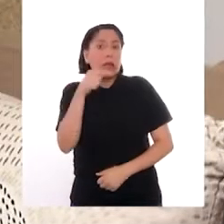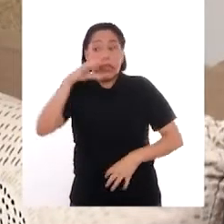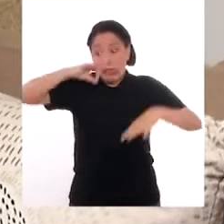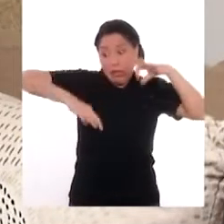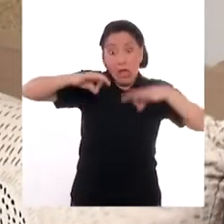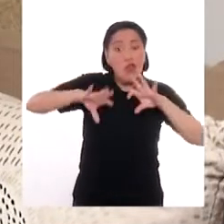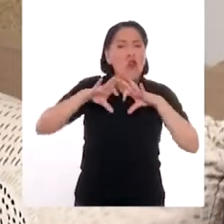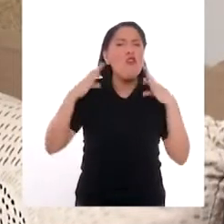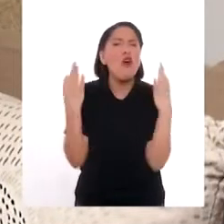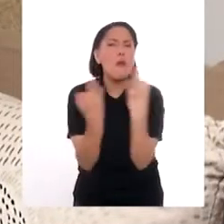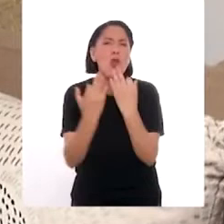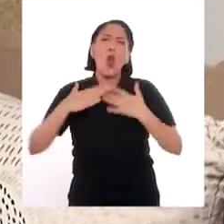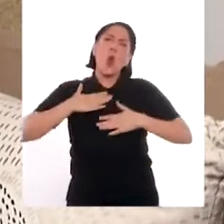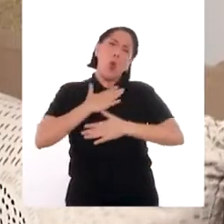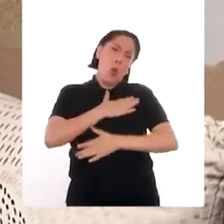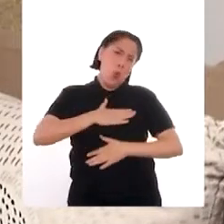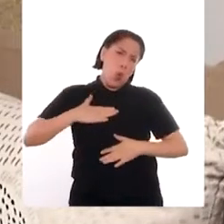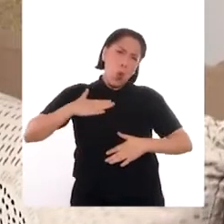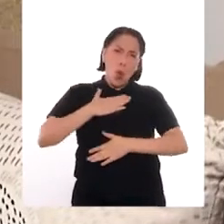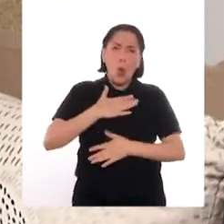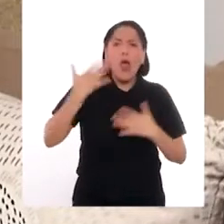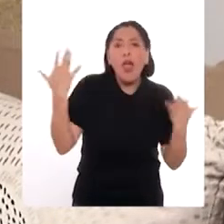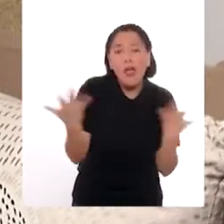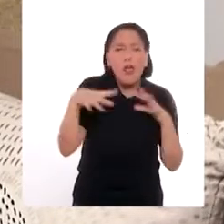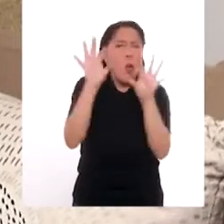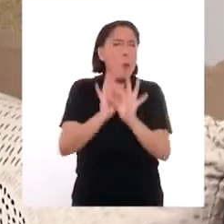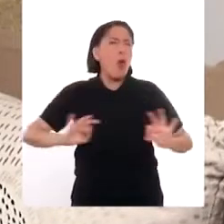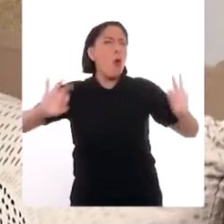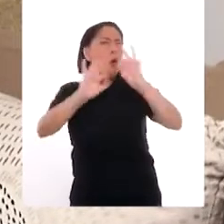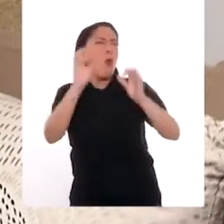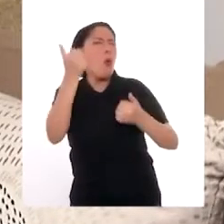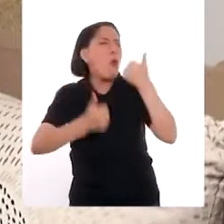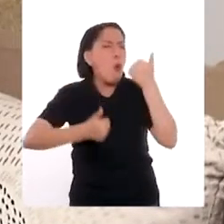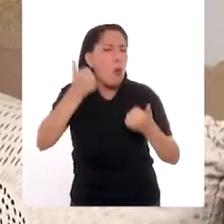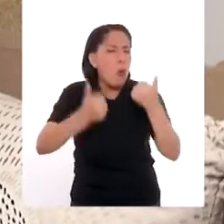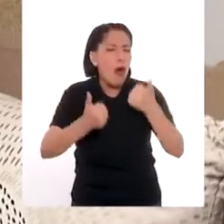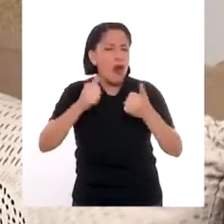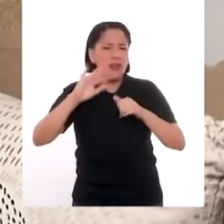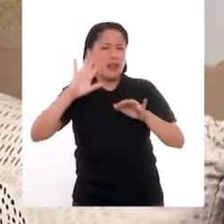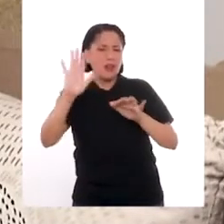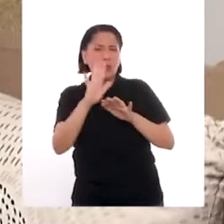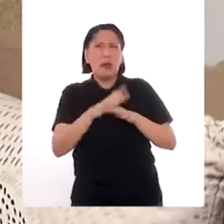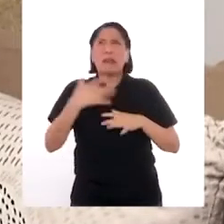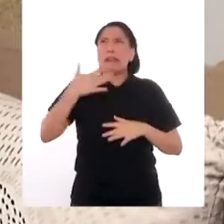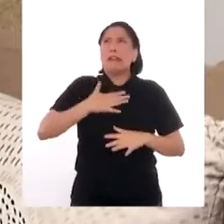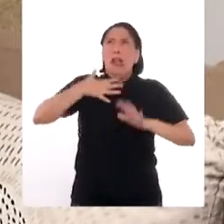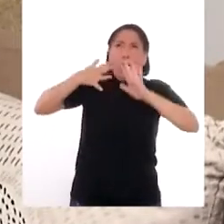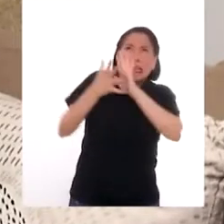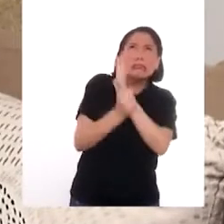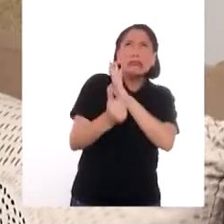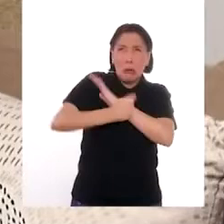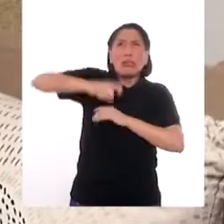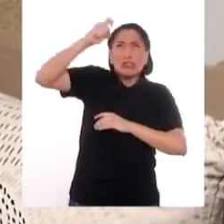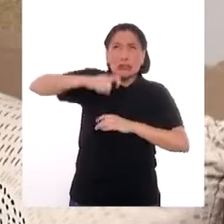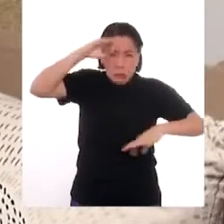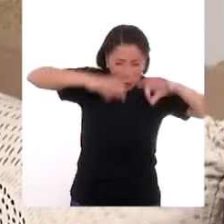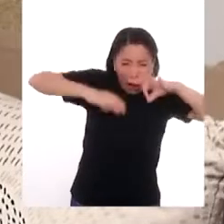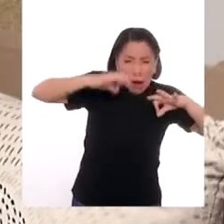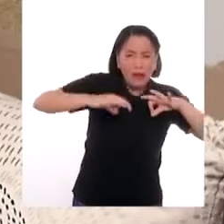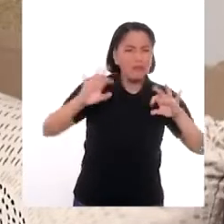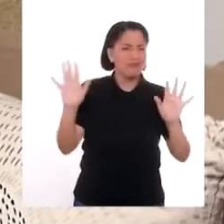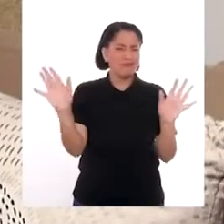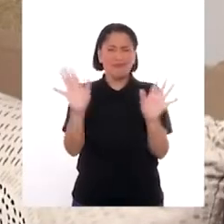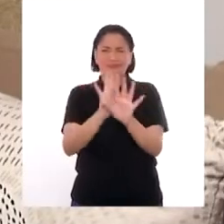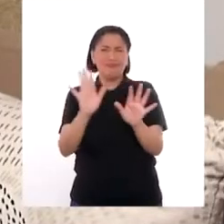Hacer teatro en familia es muy divertido. Y lo más importante es quitarnos la idea de que hay que ser expertos para hacer